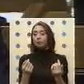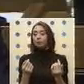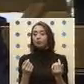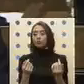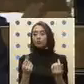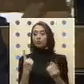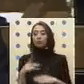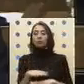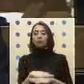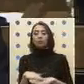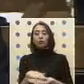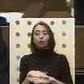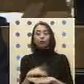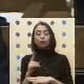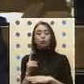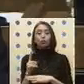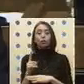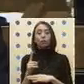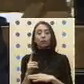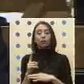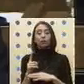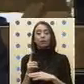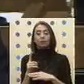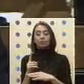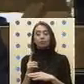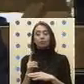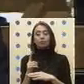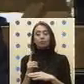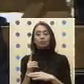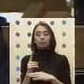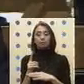vamos a, en lo fundamental, a tener